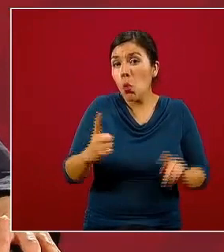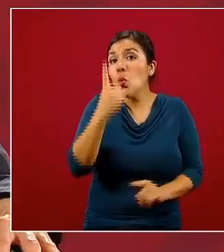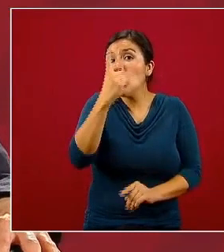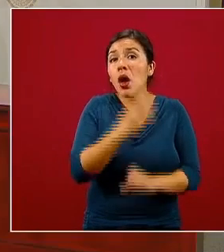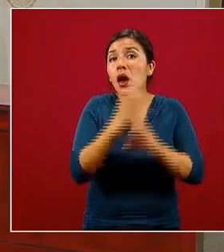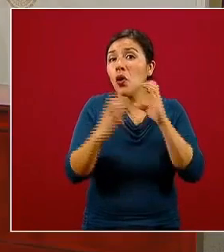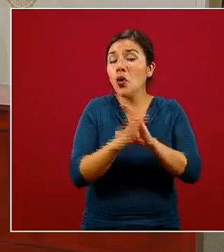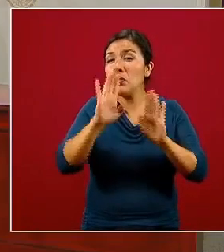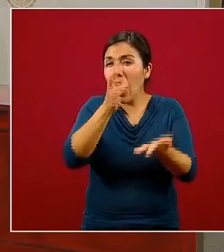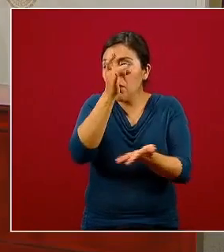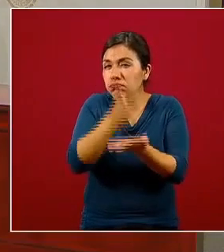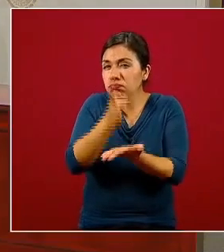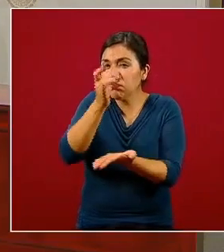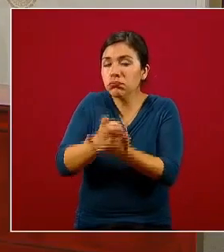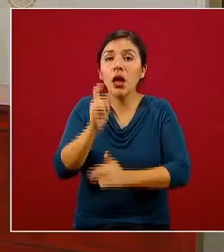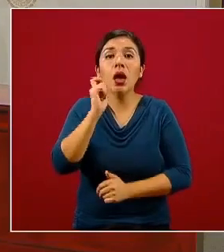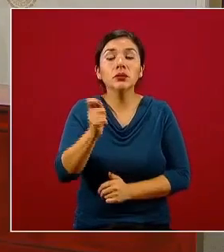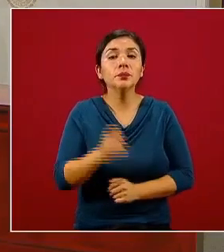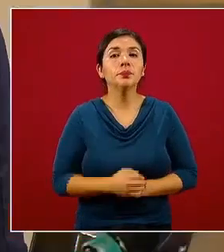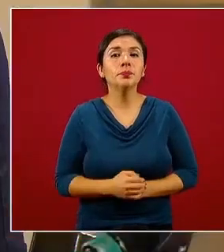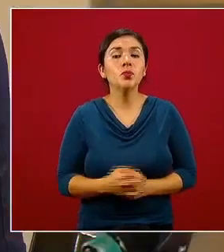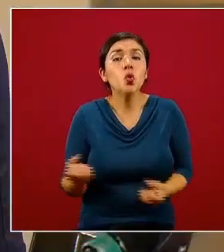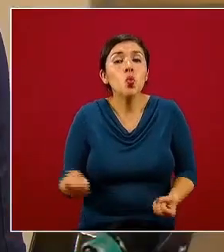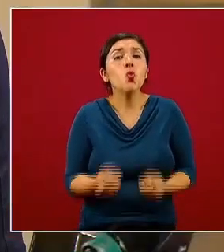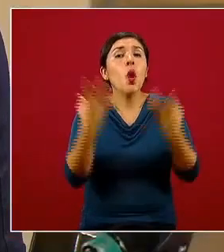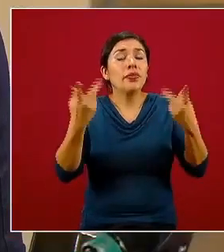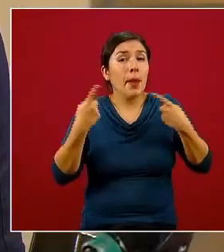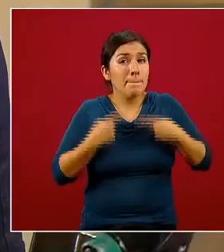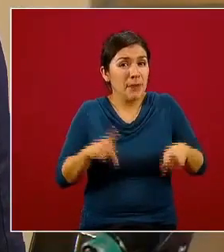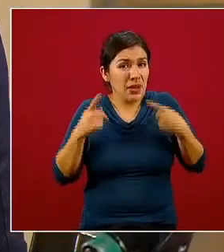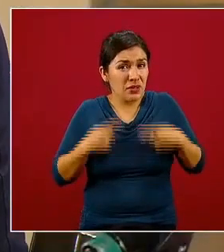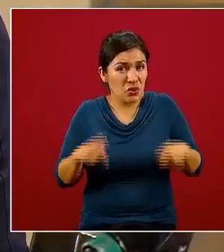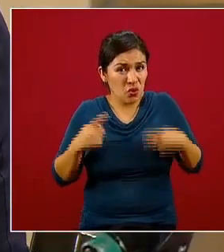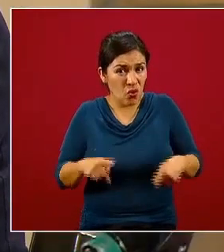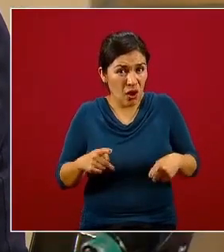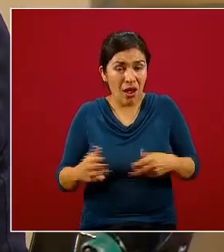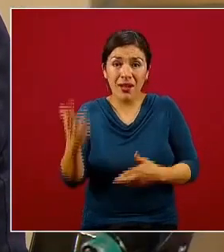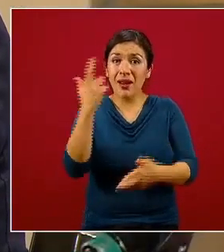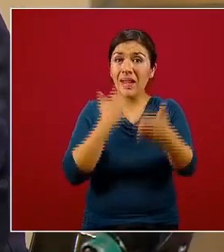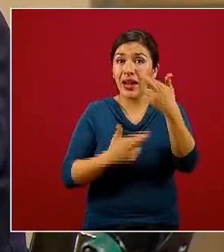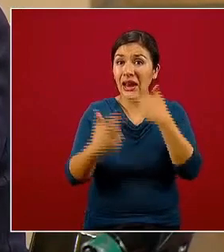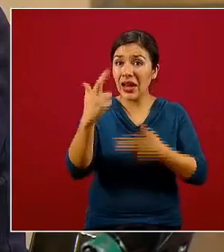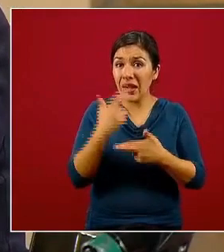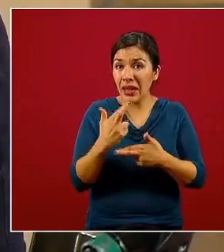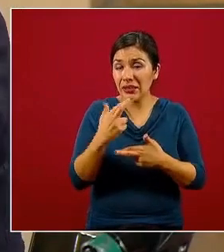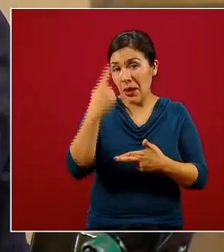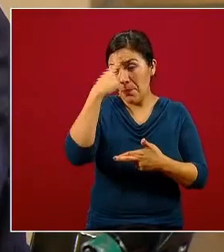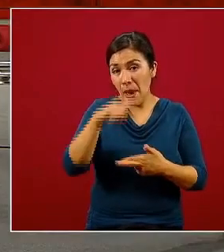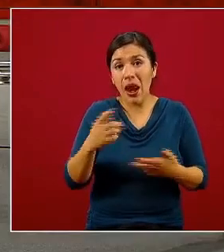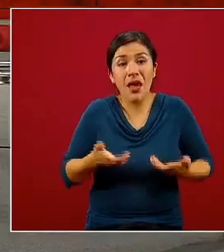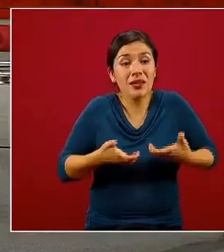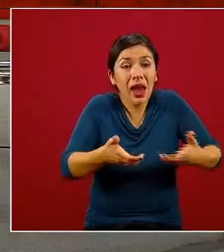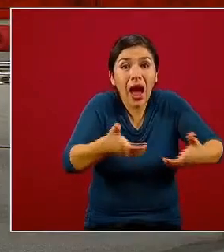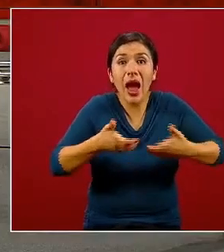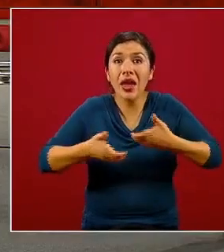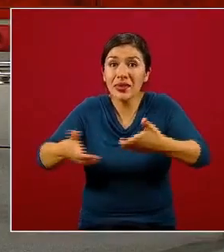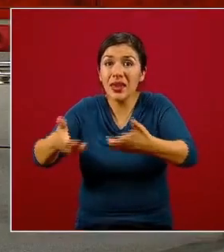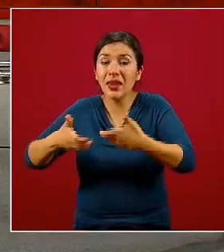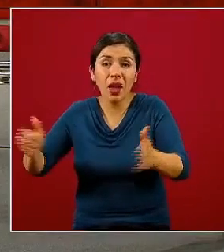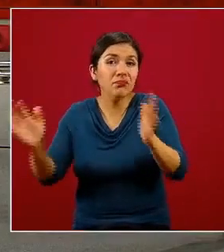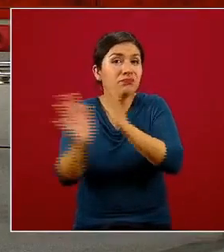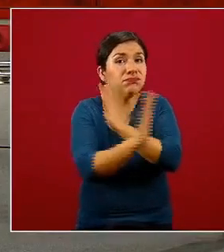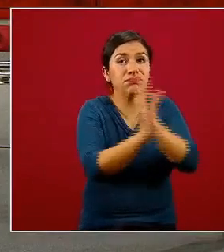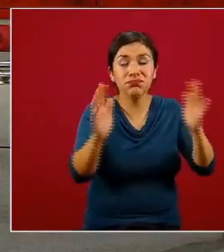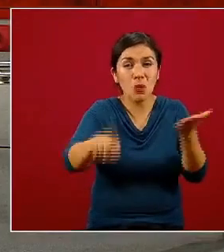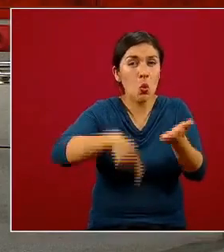elementos que se ha identificado es que la cantidad de personas que regresen a la vía pública, a la actividad pública,